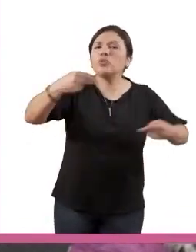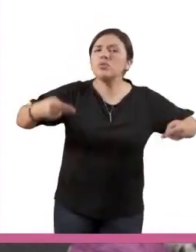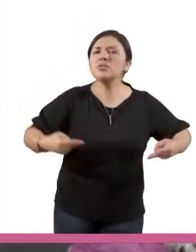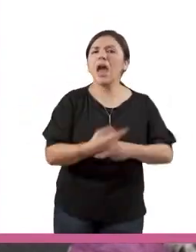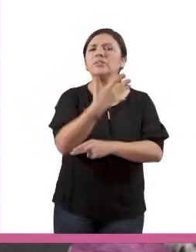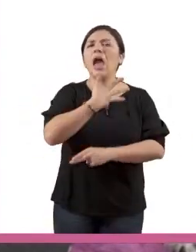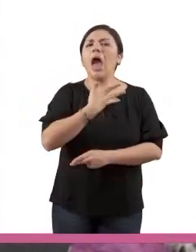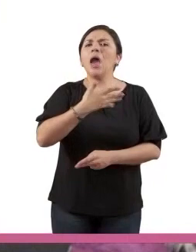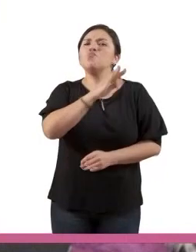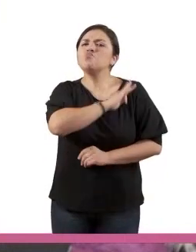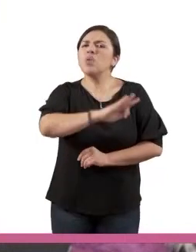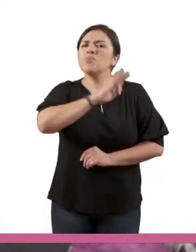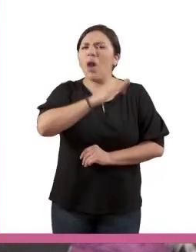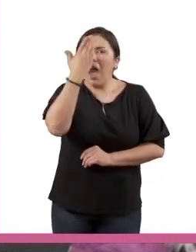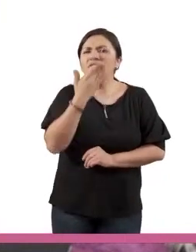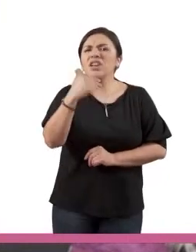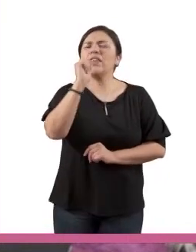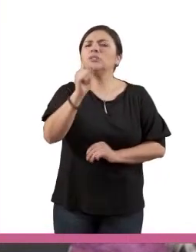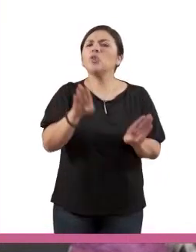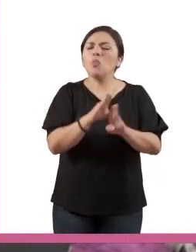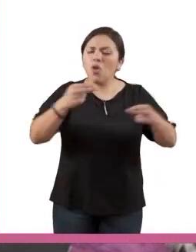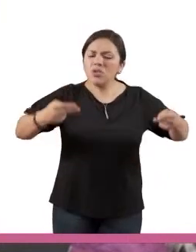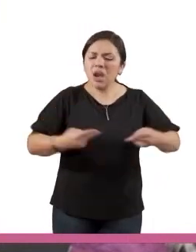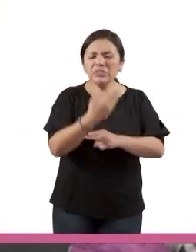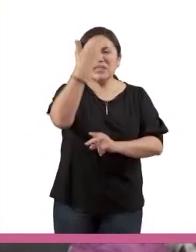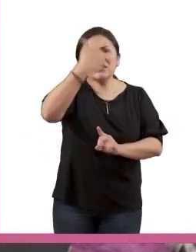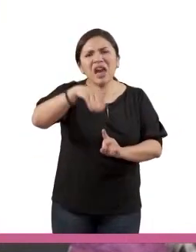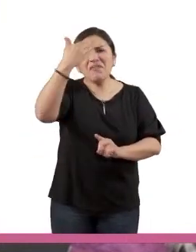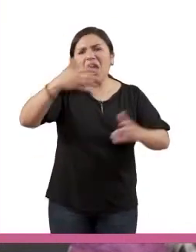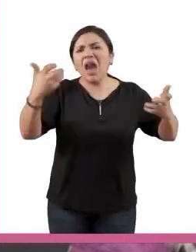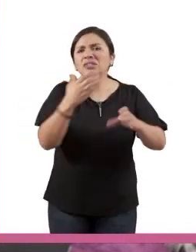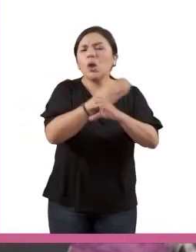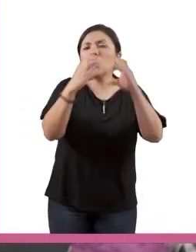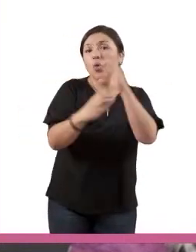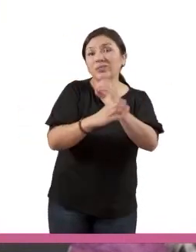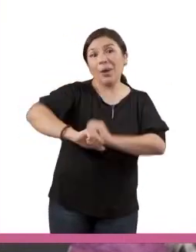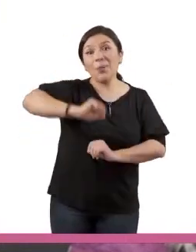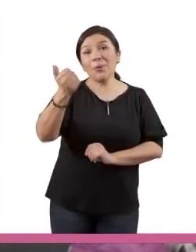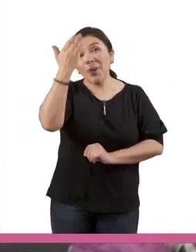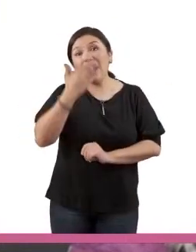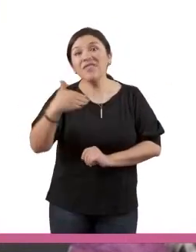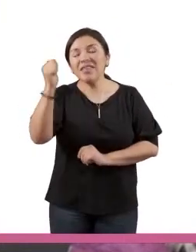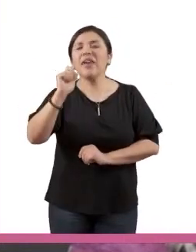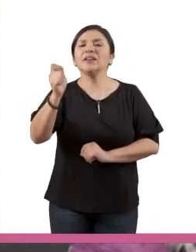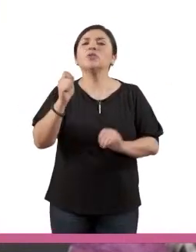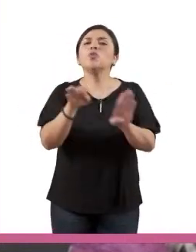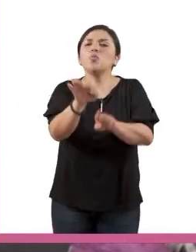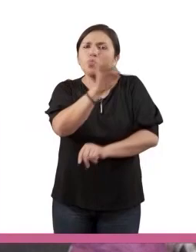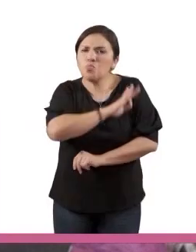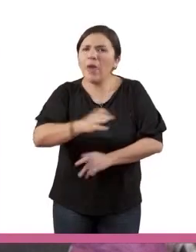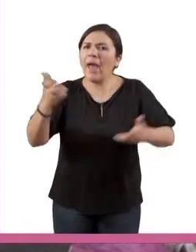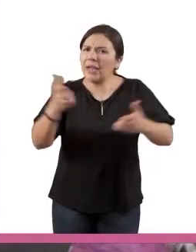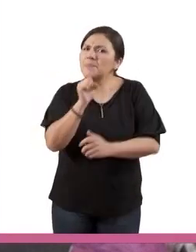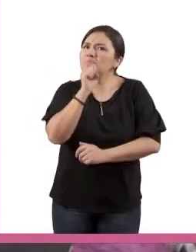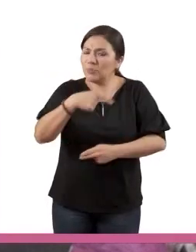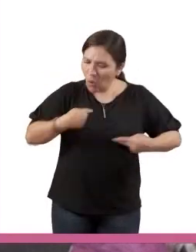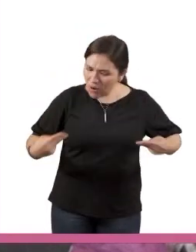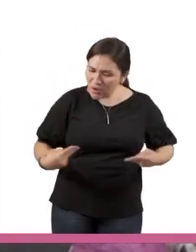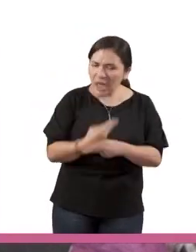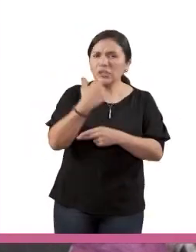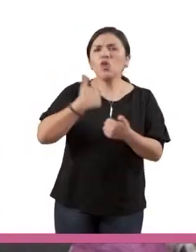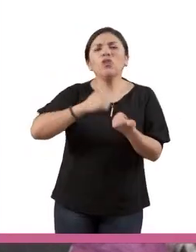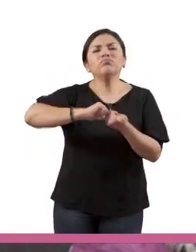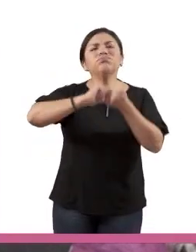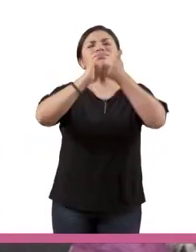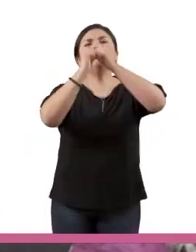están latentes esperando un estímulo para salir a la luz en nuestras vidas, mientras que las habilidades son aquellas aptitudes que ya hemos